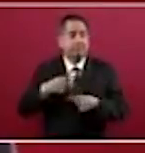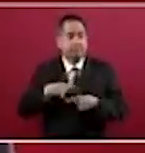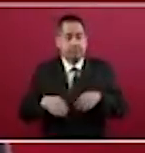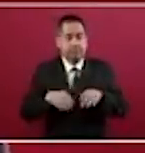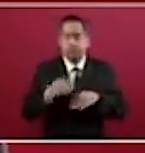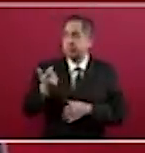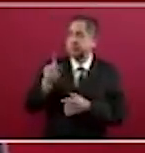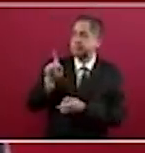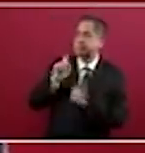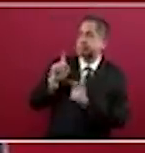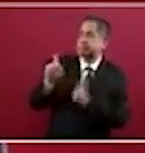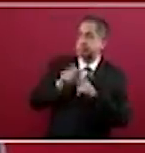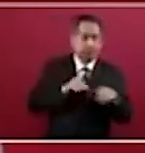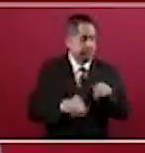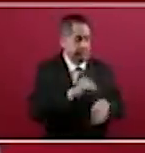aviadores, hablando de aviones,